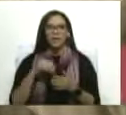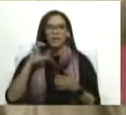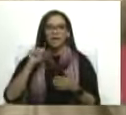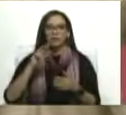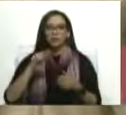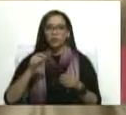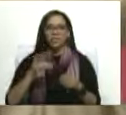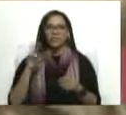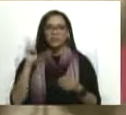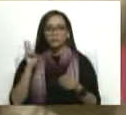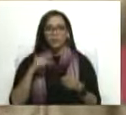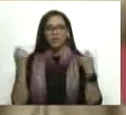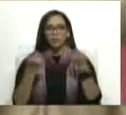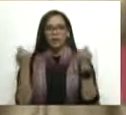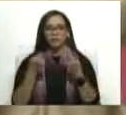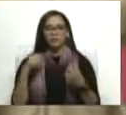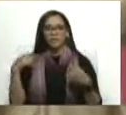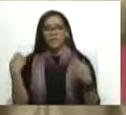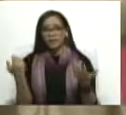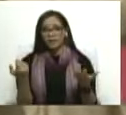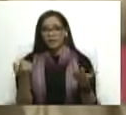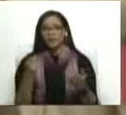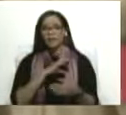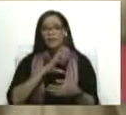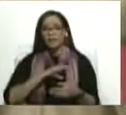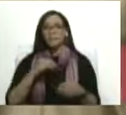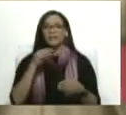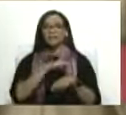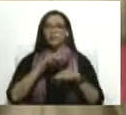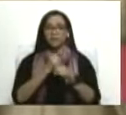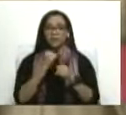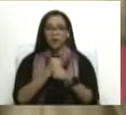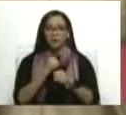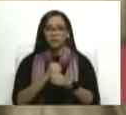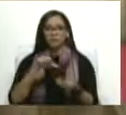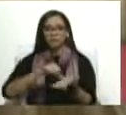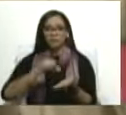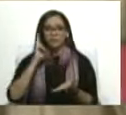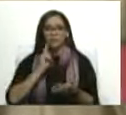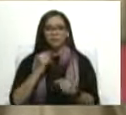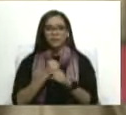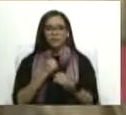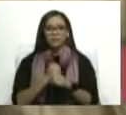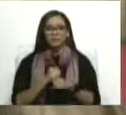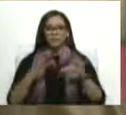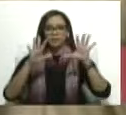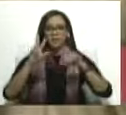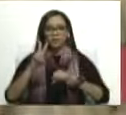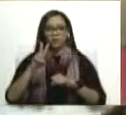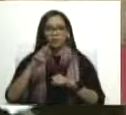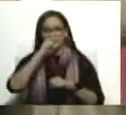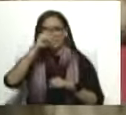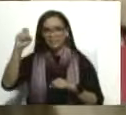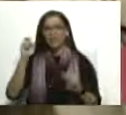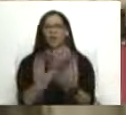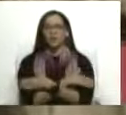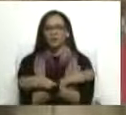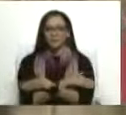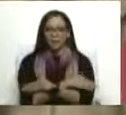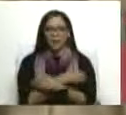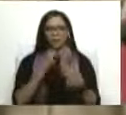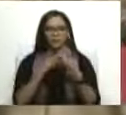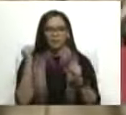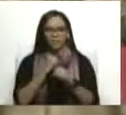Comando de Campaña, Ministro del Trabajo, la Central Bolivariana de los Trabajadores, que hoy está de 12 aniversario. Los felicitamos a todos